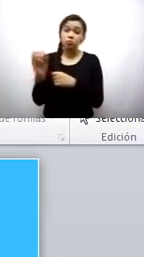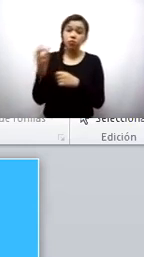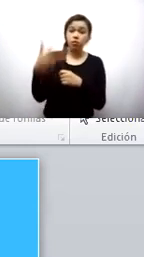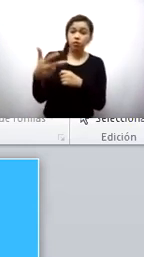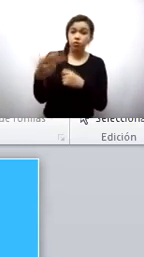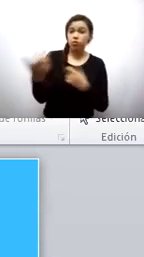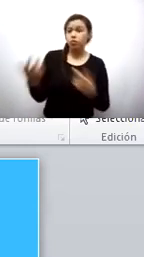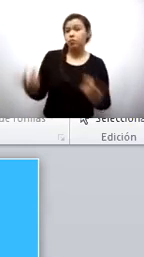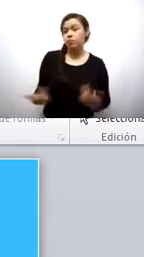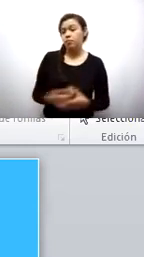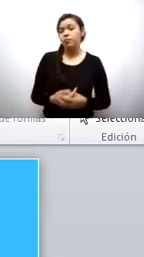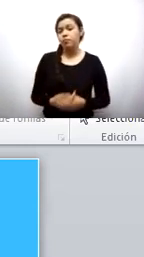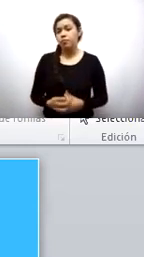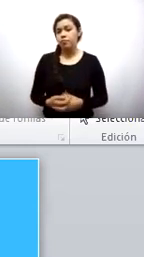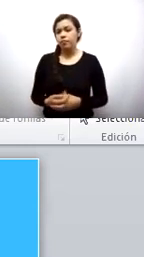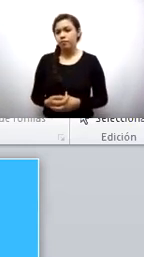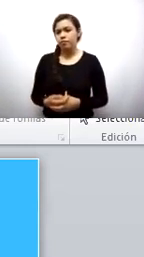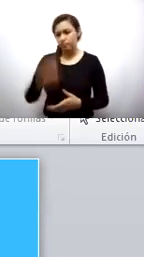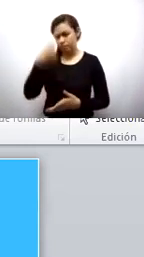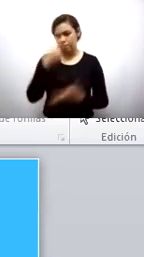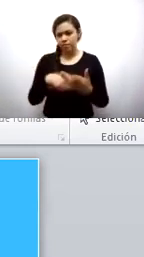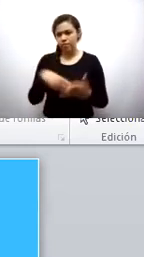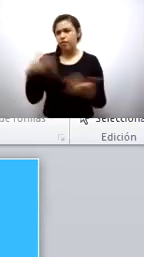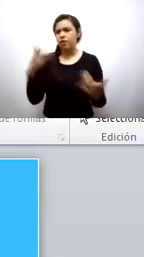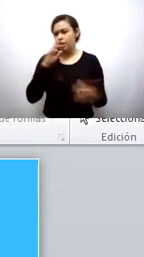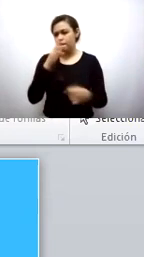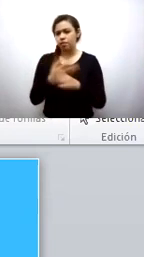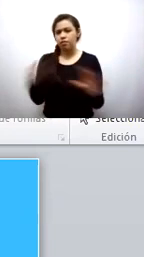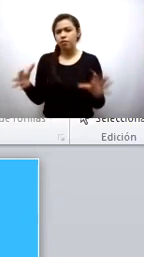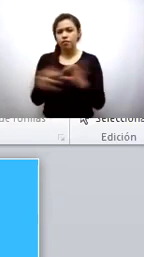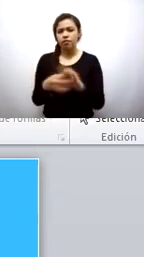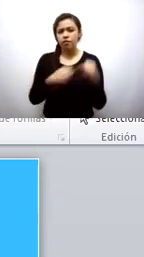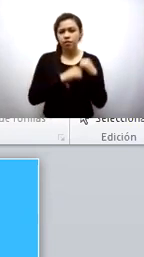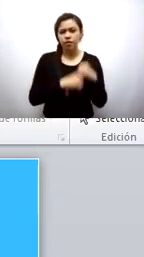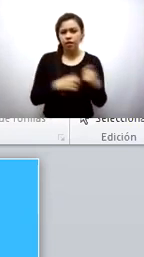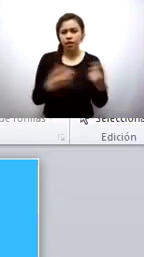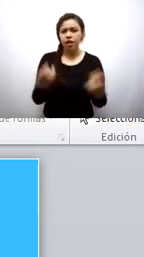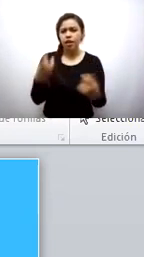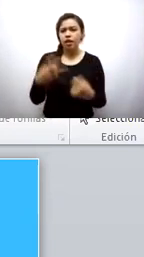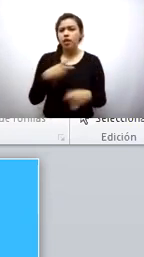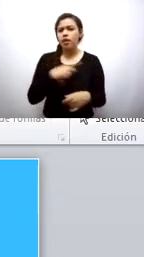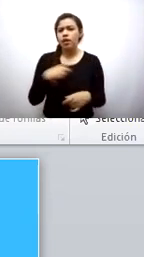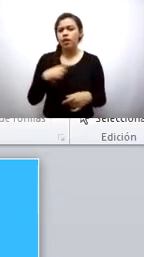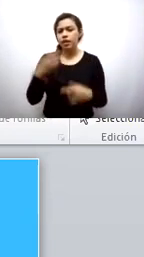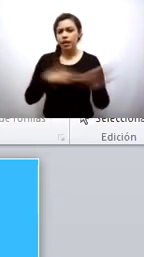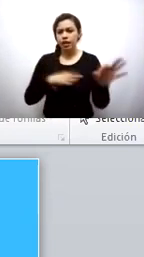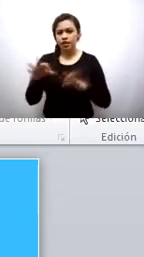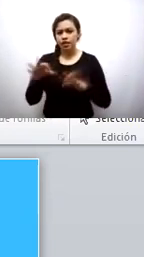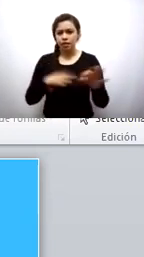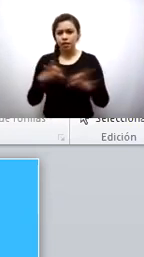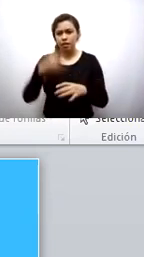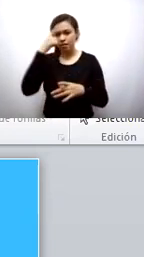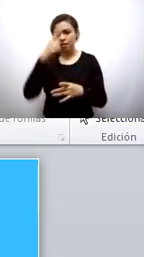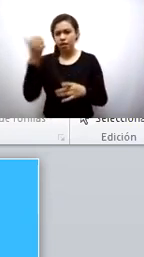Entonces, creo que esa parte de la corresponsabilidad, de la autonomía, es algo que se tiene que estar trabajando pues con los